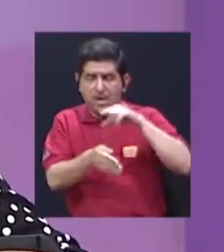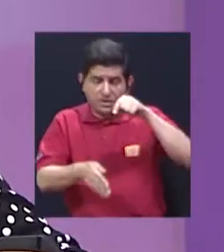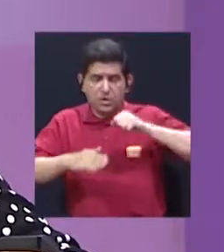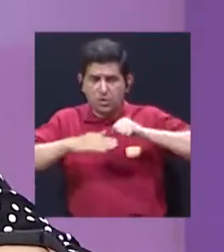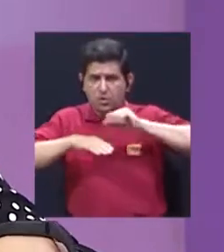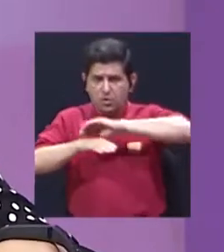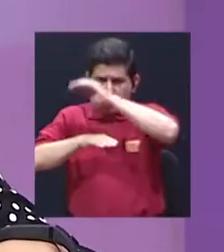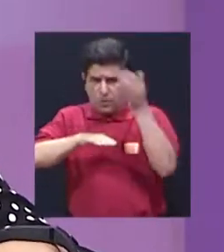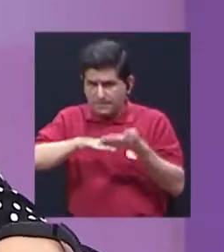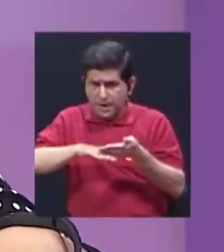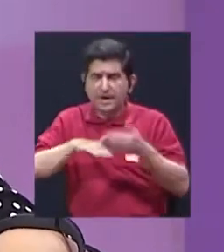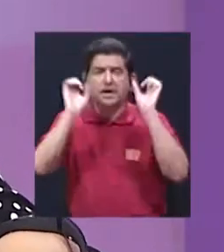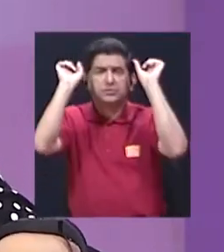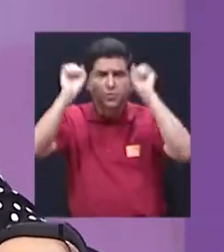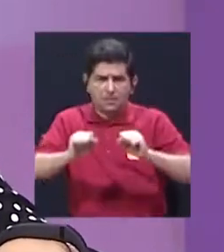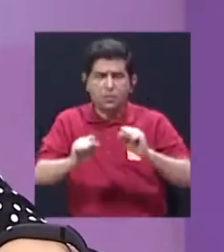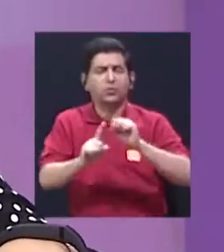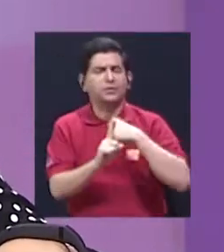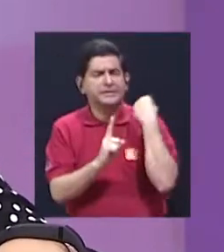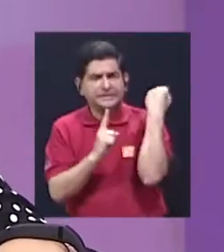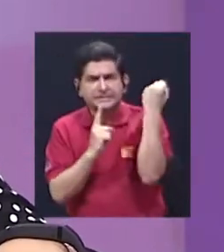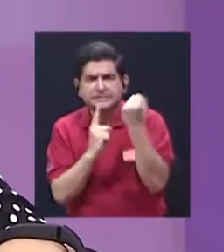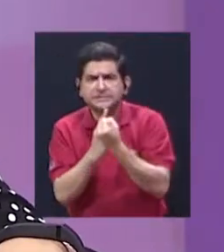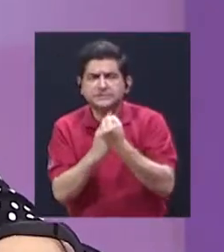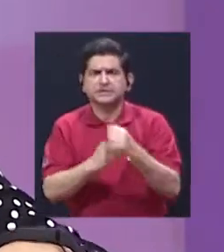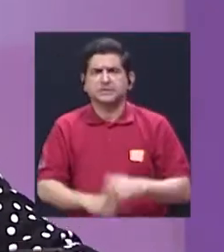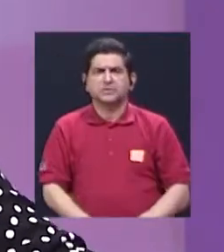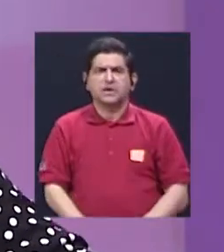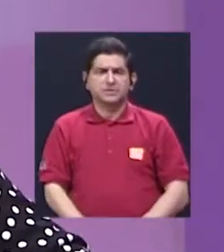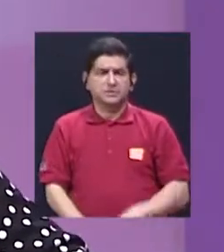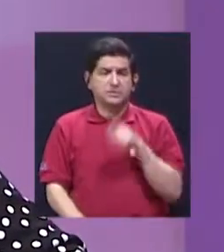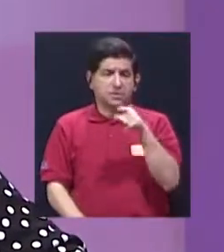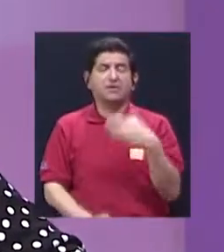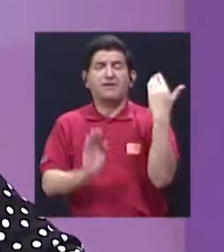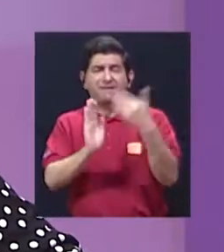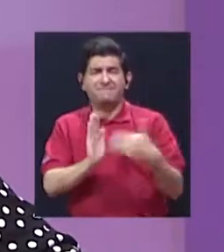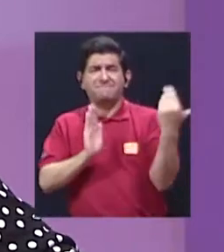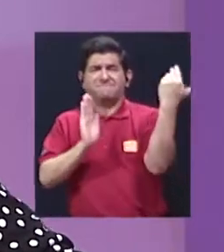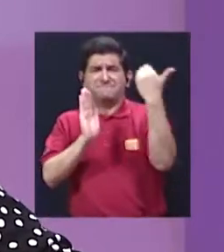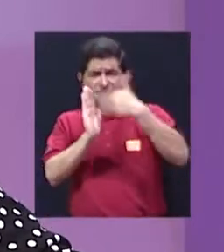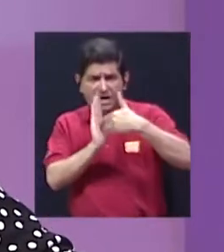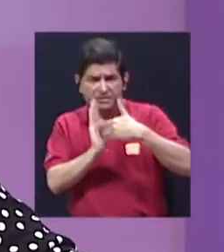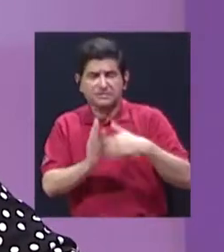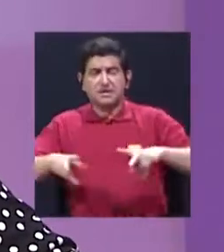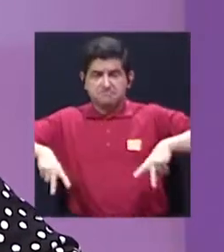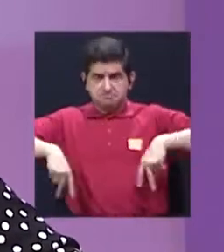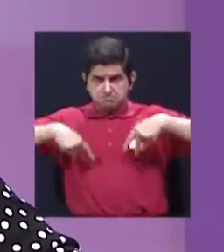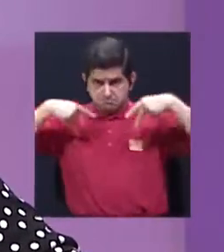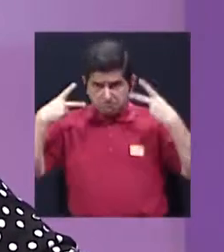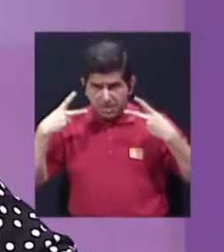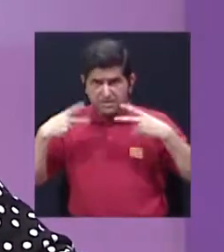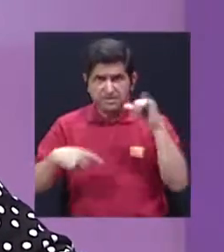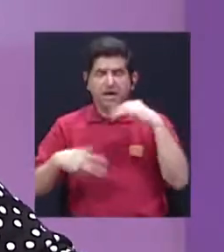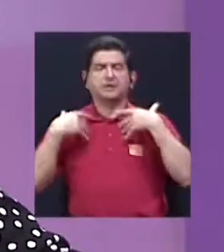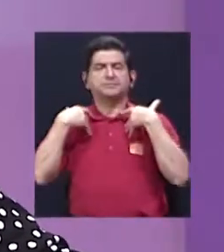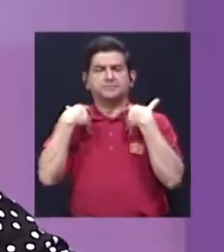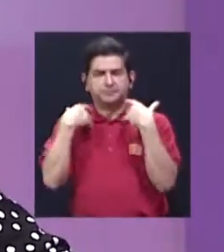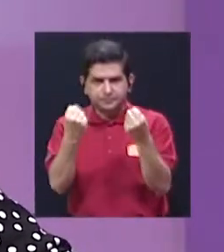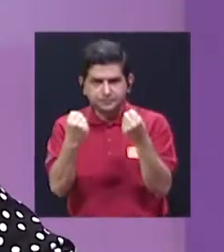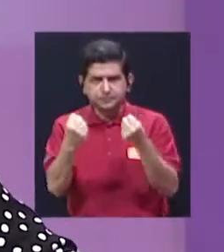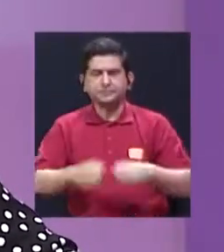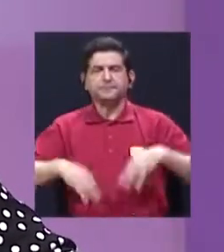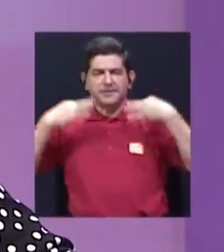que se puede dar en circunstancias que estén afectando tanto la vida como la salud